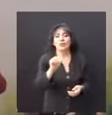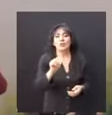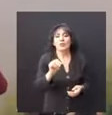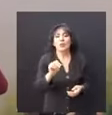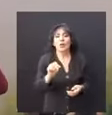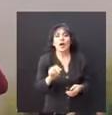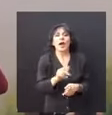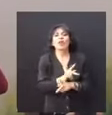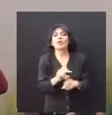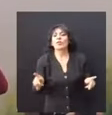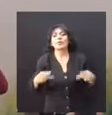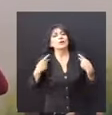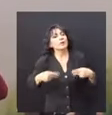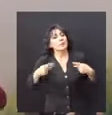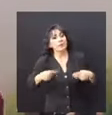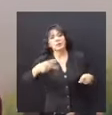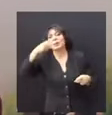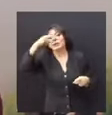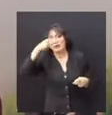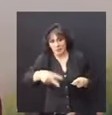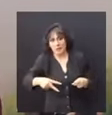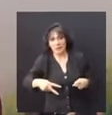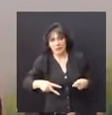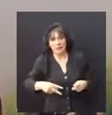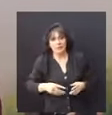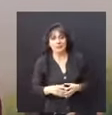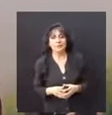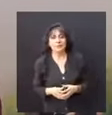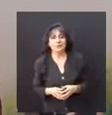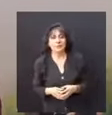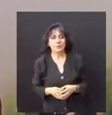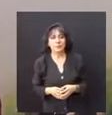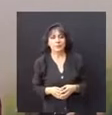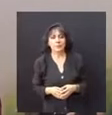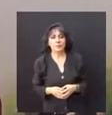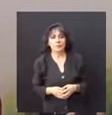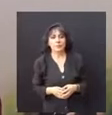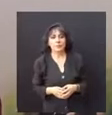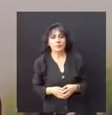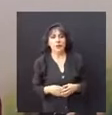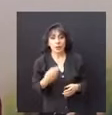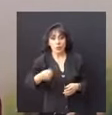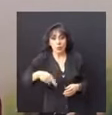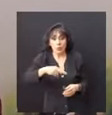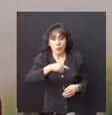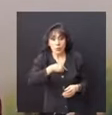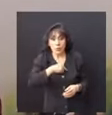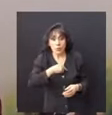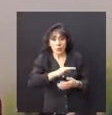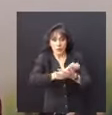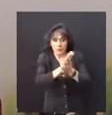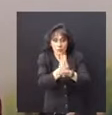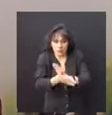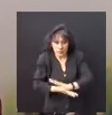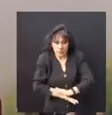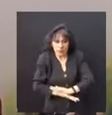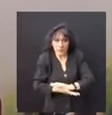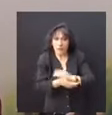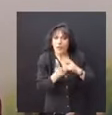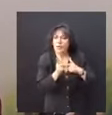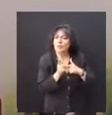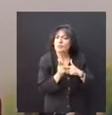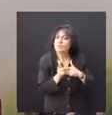la transformación. Yo le llamo el segundo piso de la cuarta transformación. Y